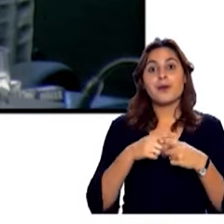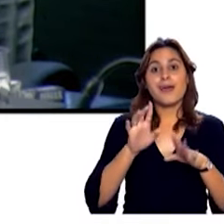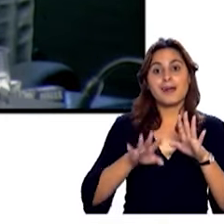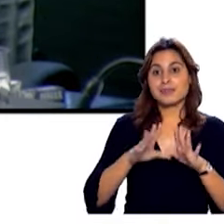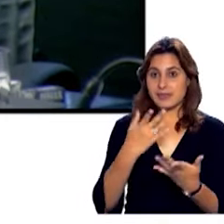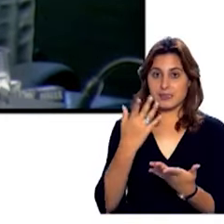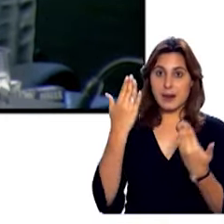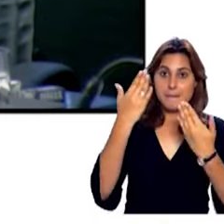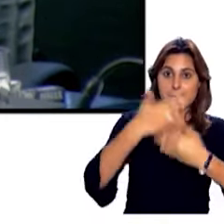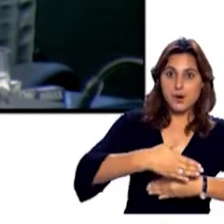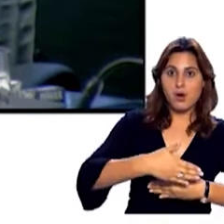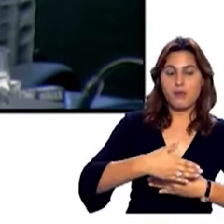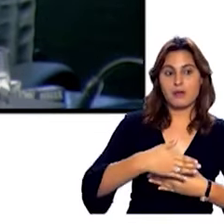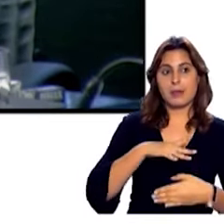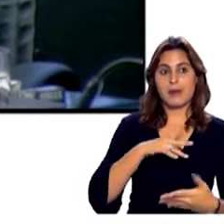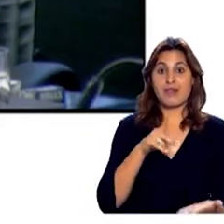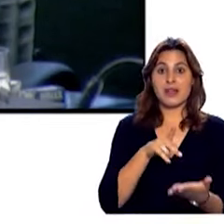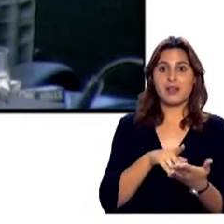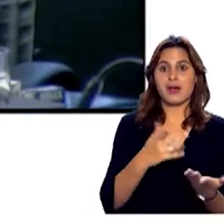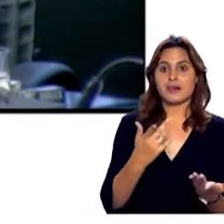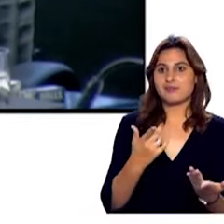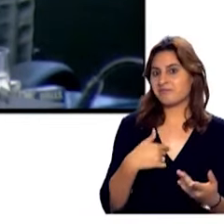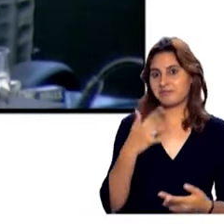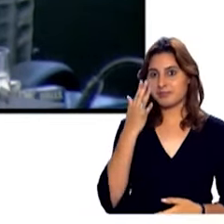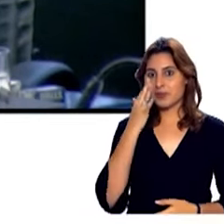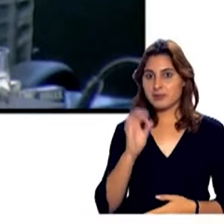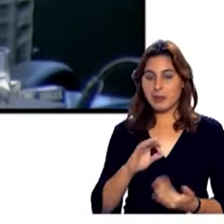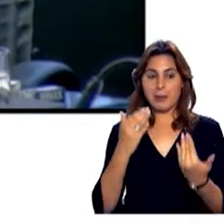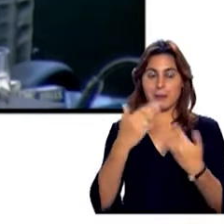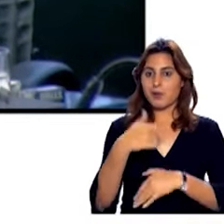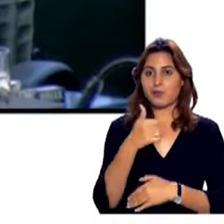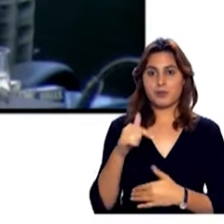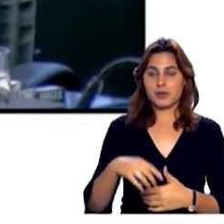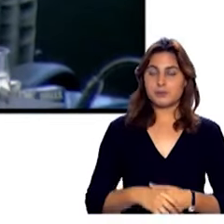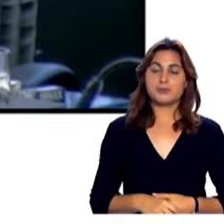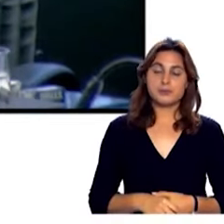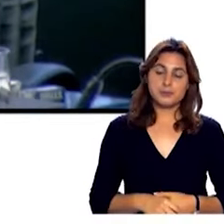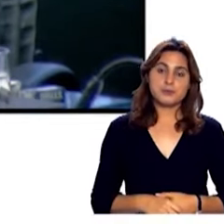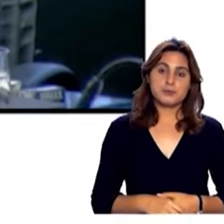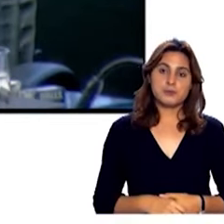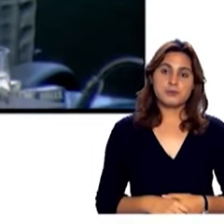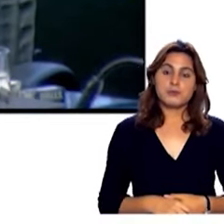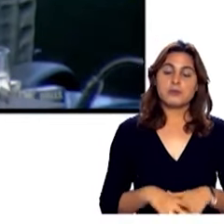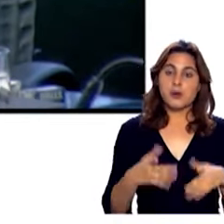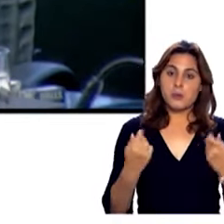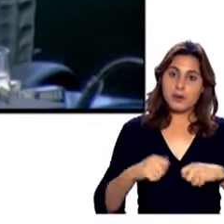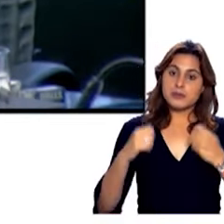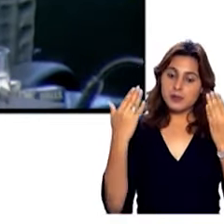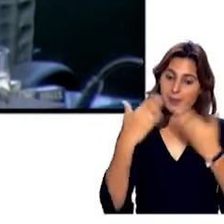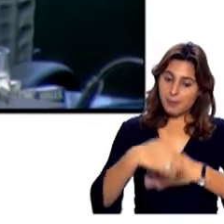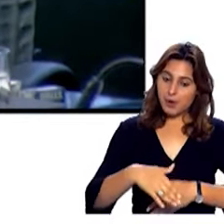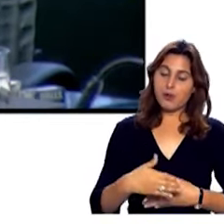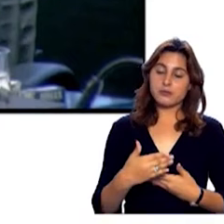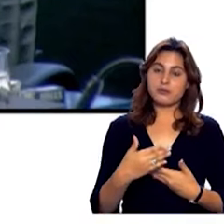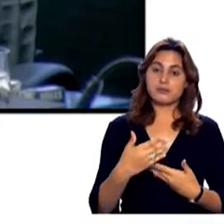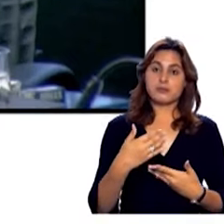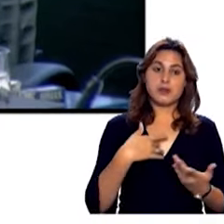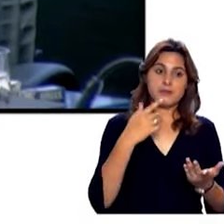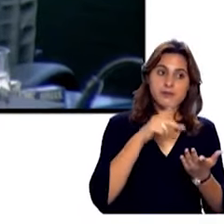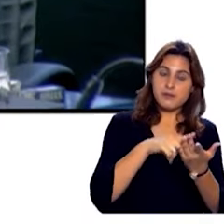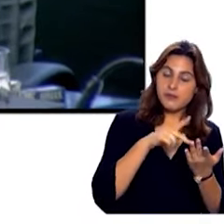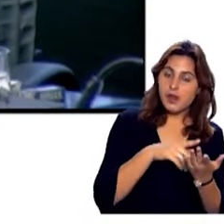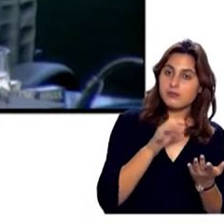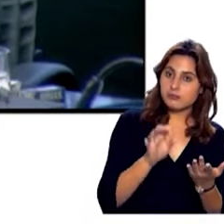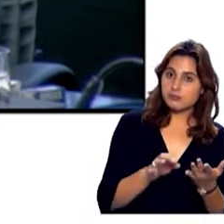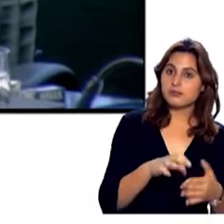no está aprobado Pero no especifi exactamente los hechos o no determine claramente los hechos o que defina los hechos de Una